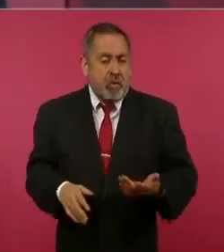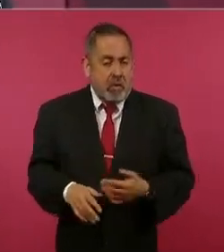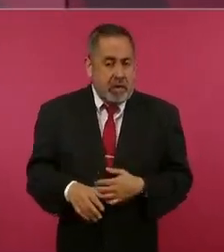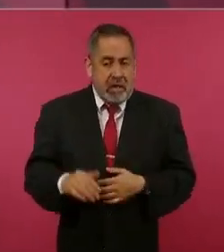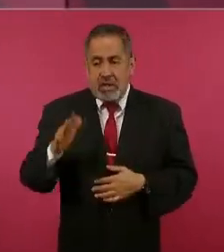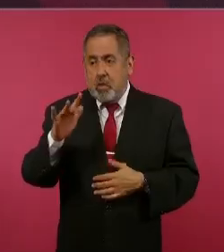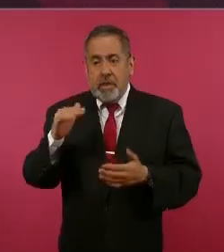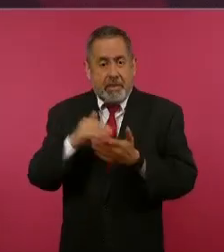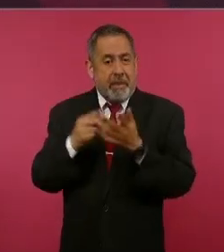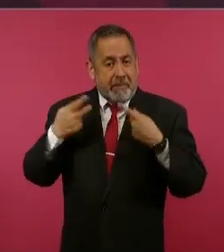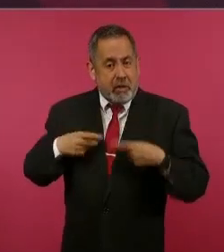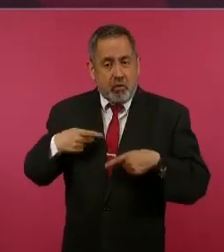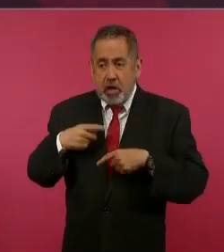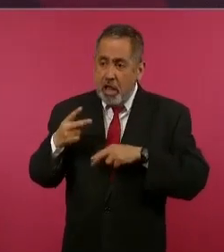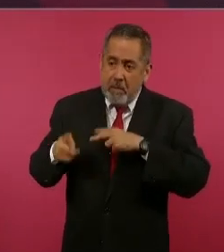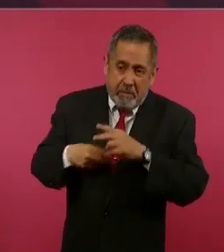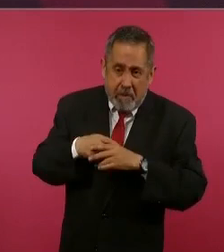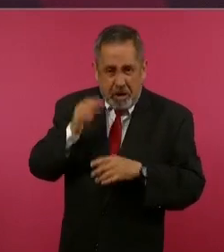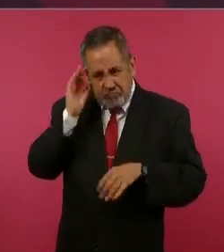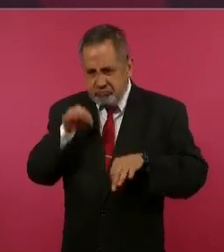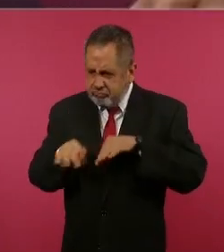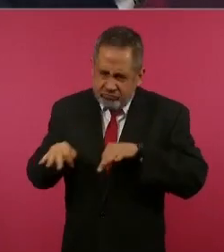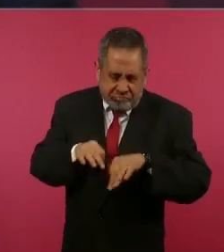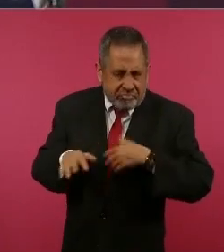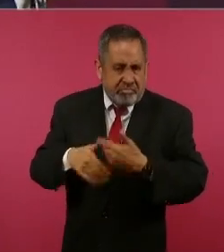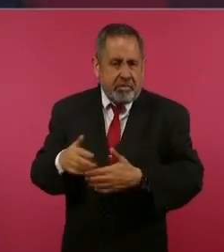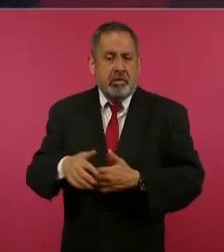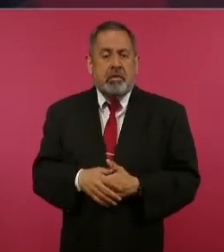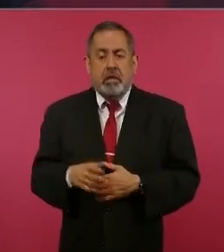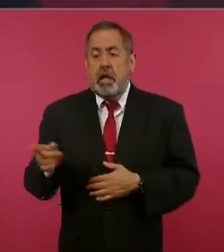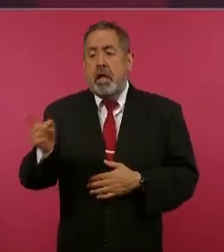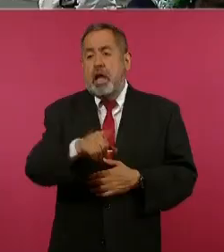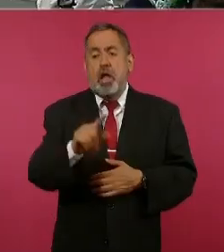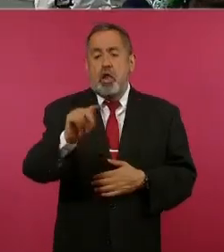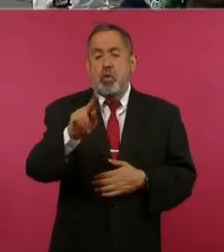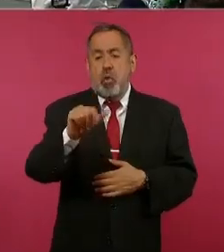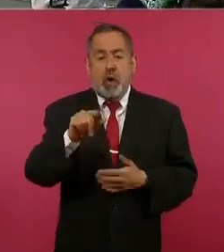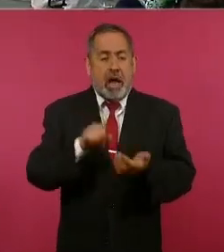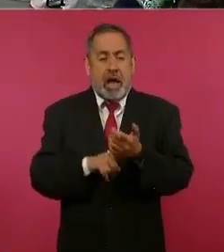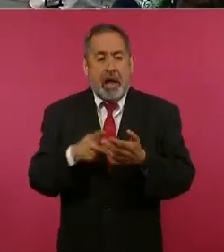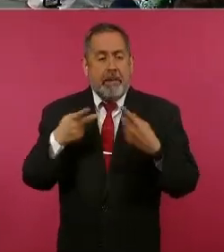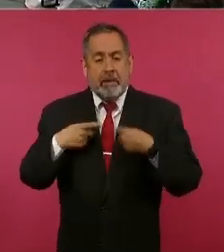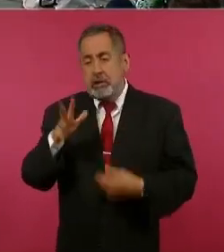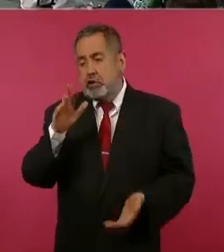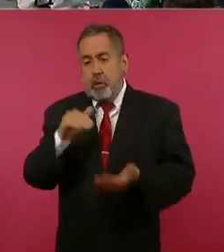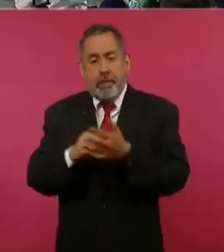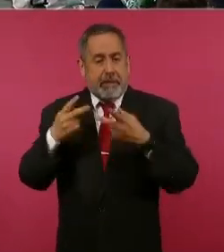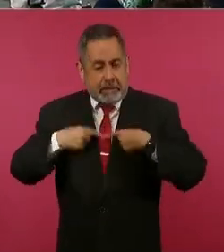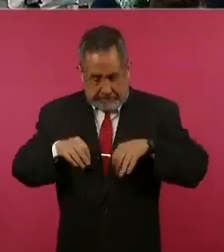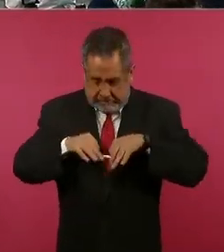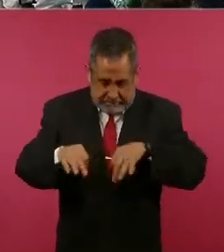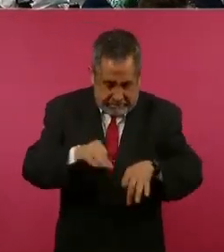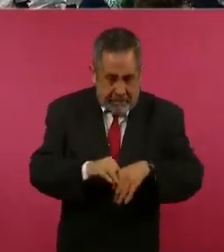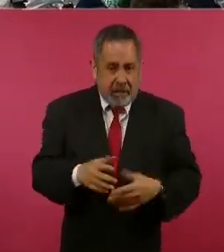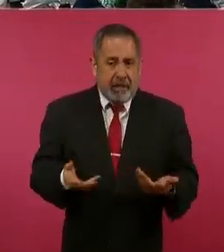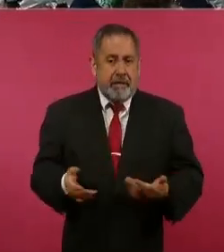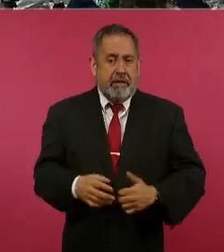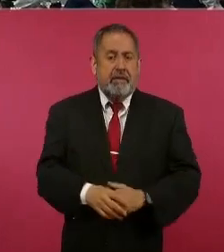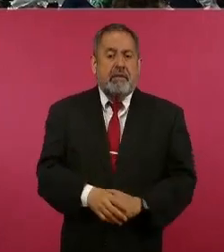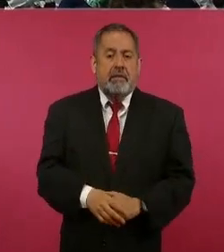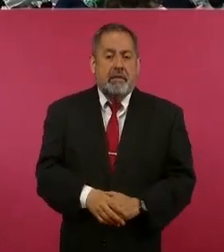50 mil obreros. En la coquizadora de Tula hay 5 mil trabajadores.